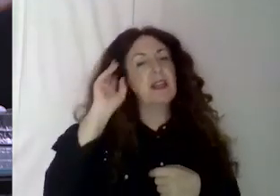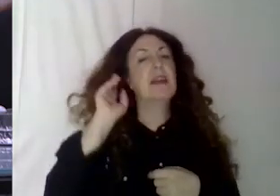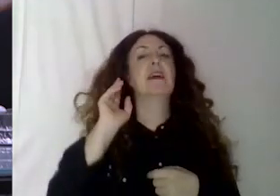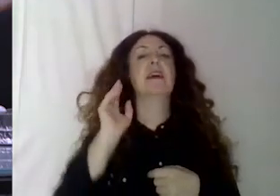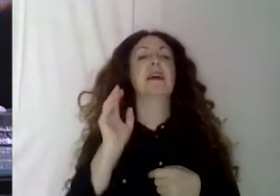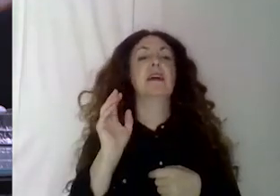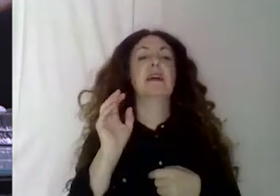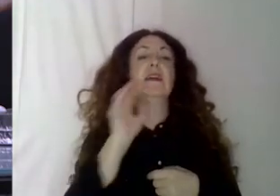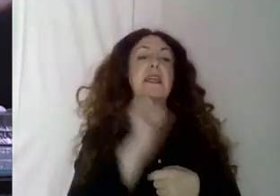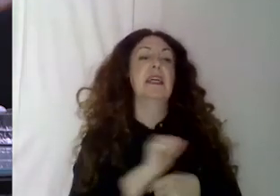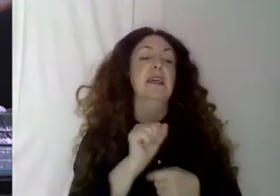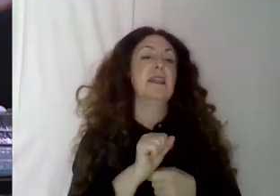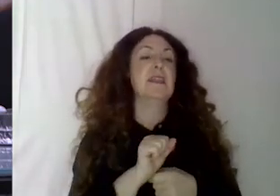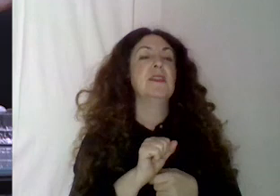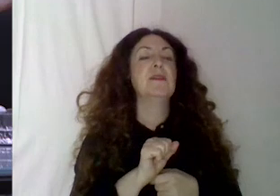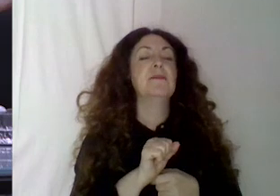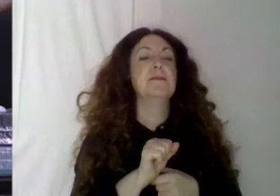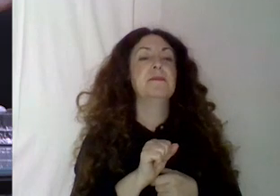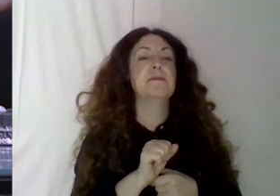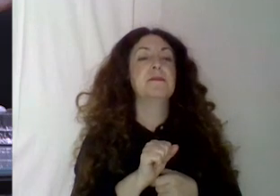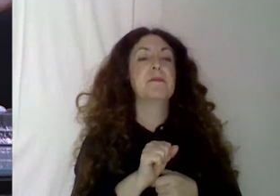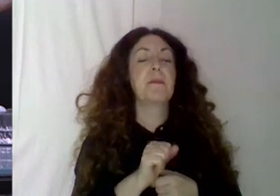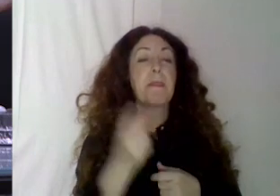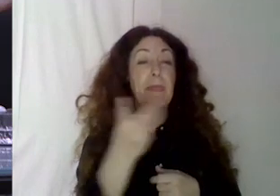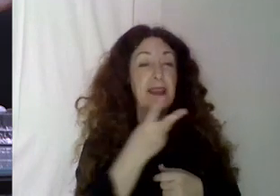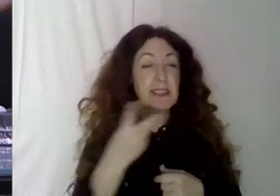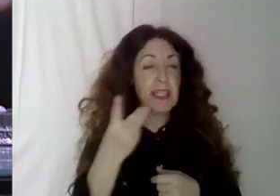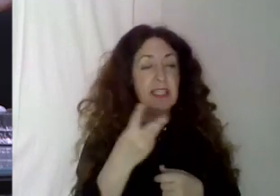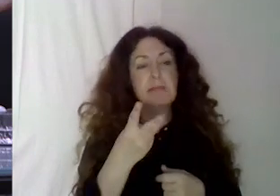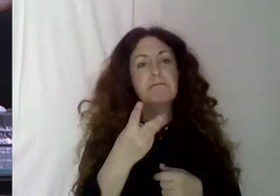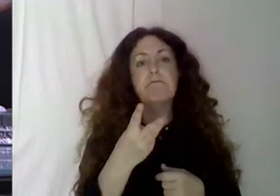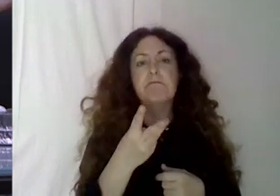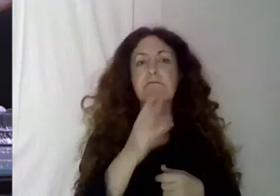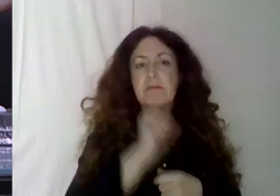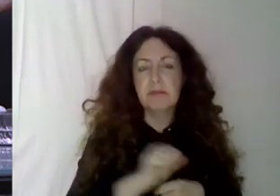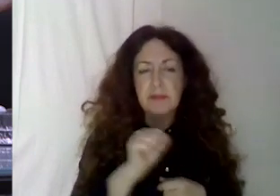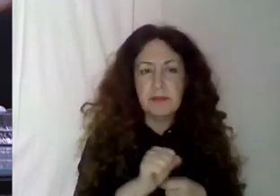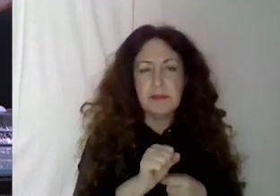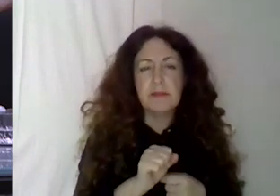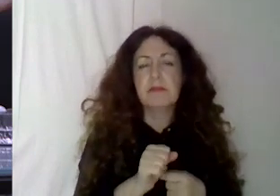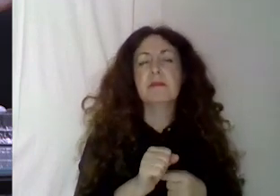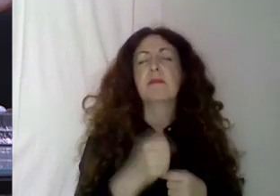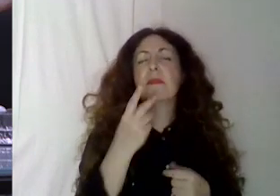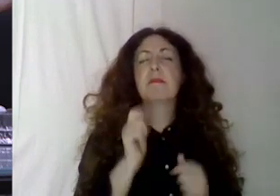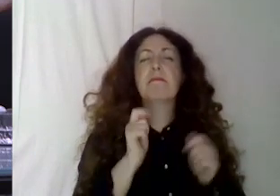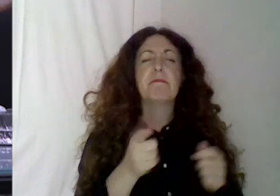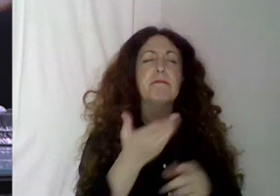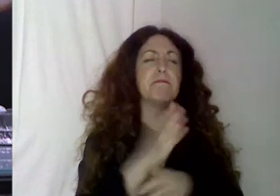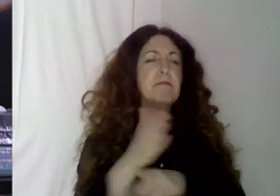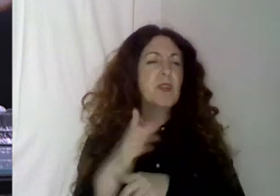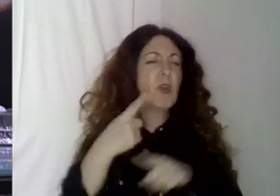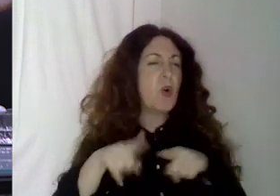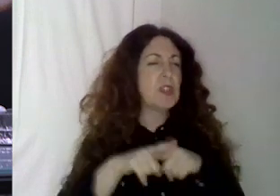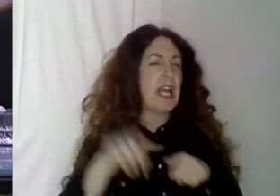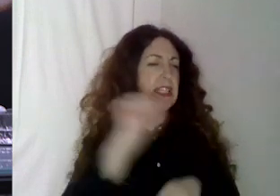asesinos planteen cosas extraordinarias en este juego retórico casi que estoy planteando a partir de la excepcionalidad. Entonces, bueno, pues